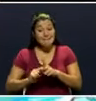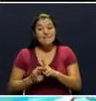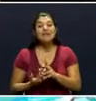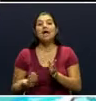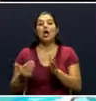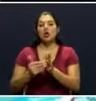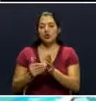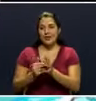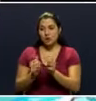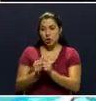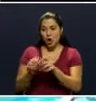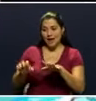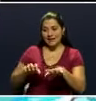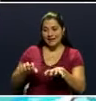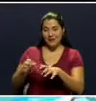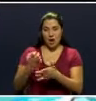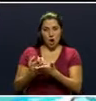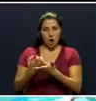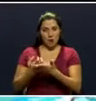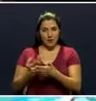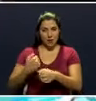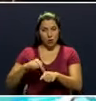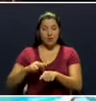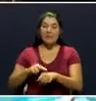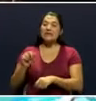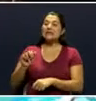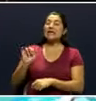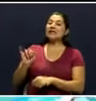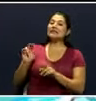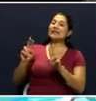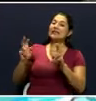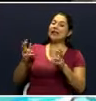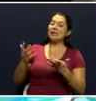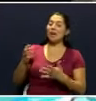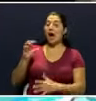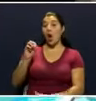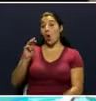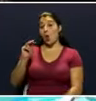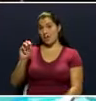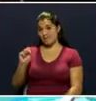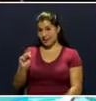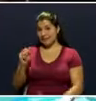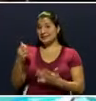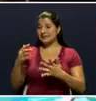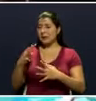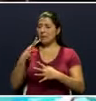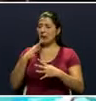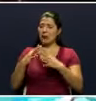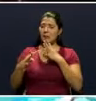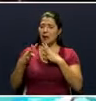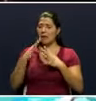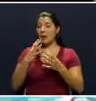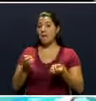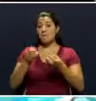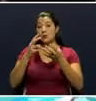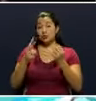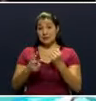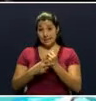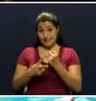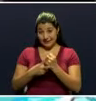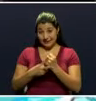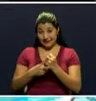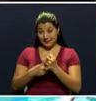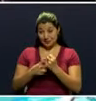vida económica? Sí, don Ernesto, este es un tema que la Organización Mundial de la Salud ha hablado reiteradamente en los últimos días, en la